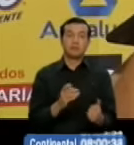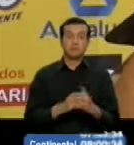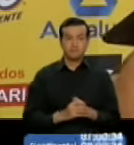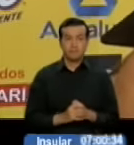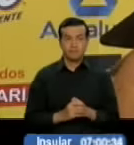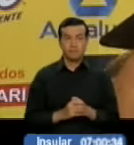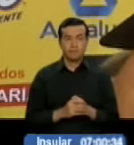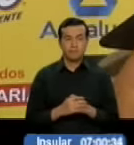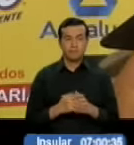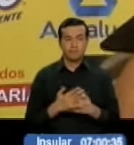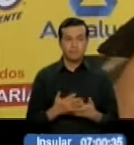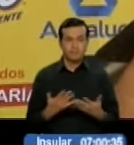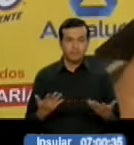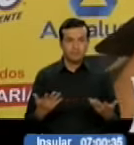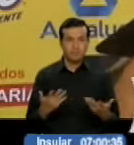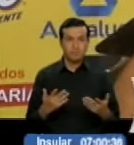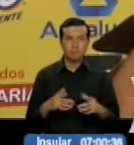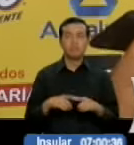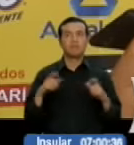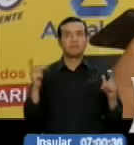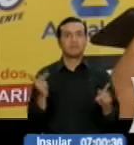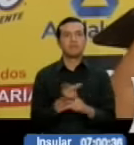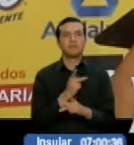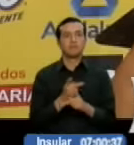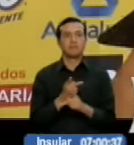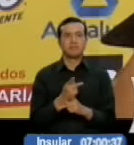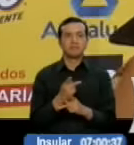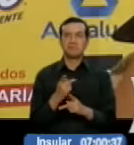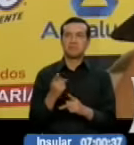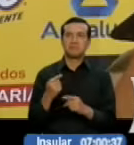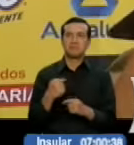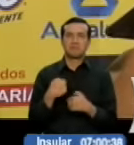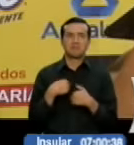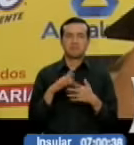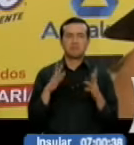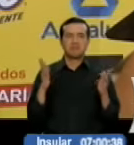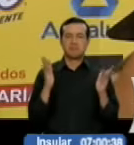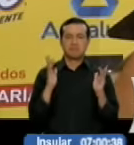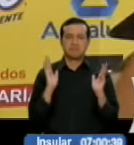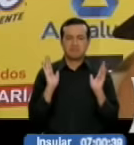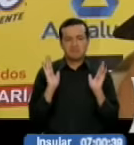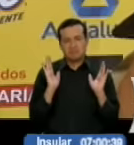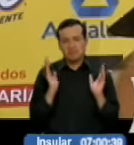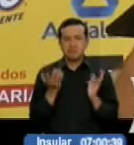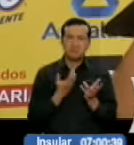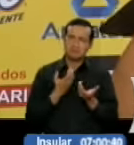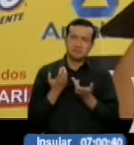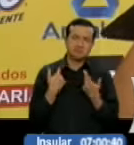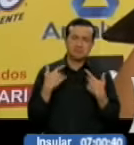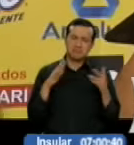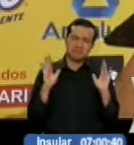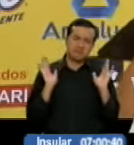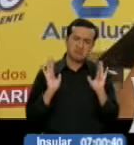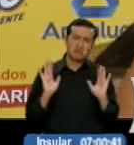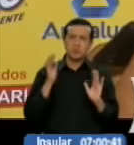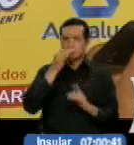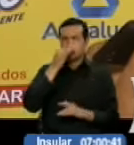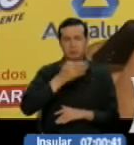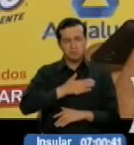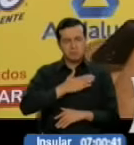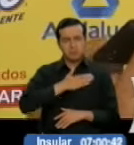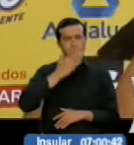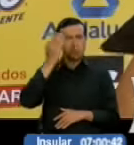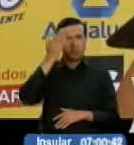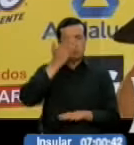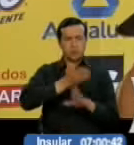que estas cosas se magnifiquen. Pero a mí no me modifica, a mí no me modifica nada. Yo estoy convencido de mi idea